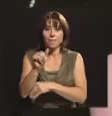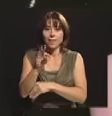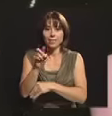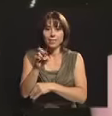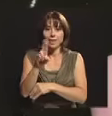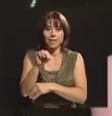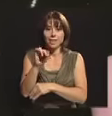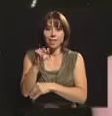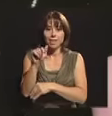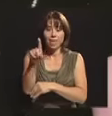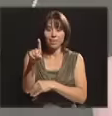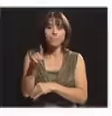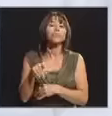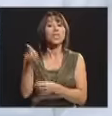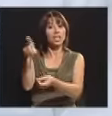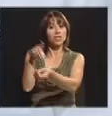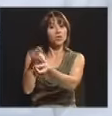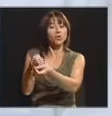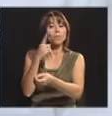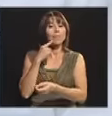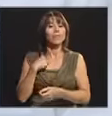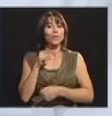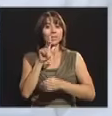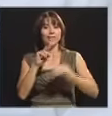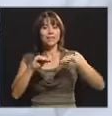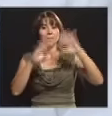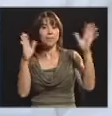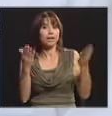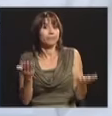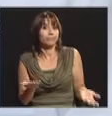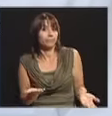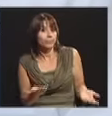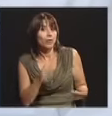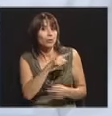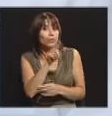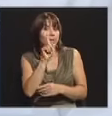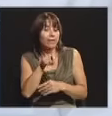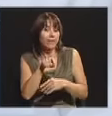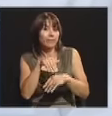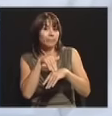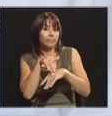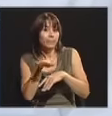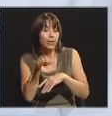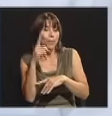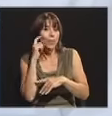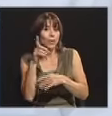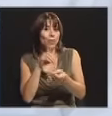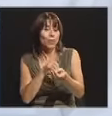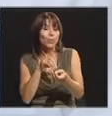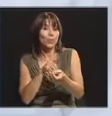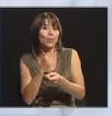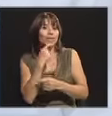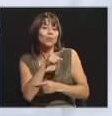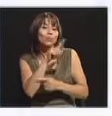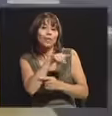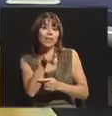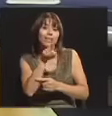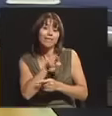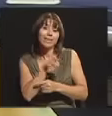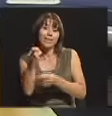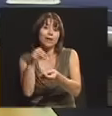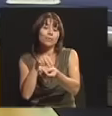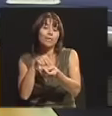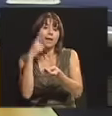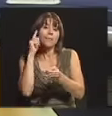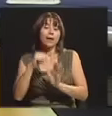las 3 de la mañana me dice el doctor que había Y usted va a ver que mandarle porque el doctor Cortés dijo que usted era de